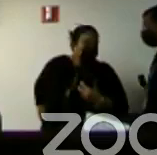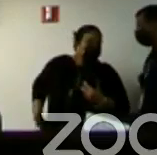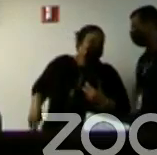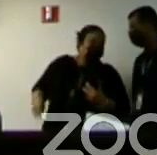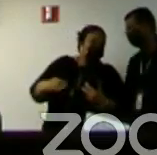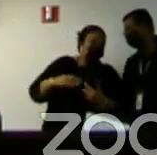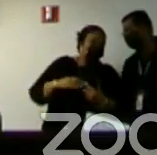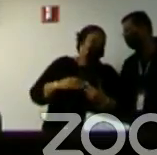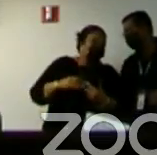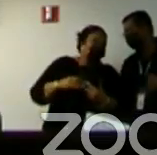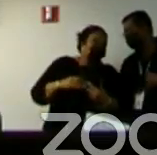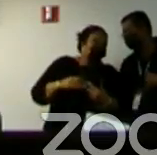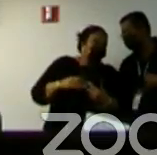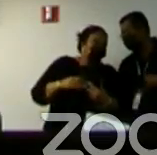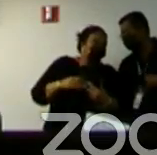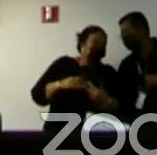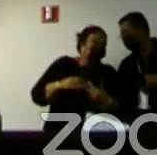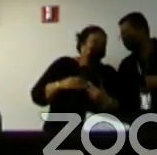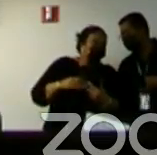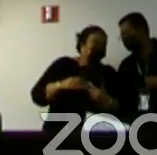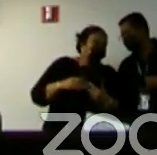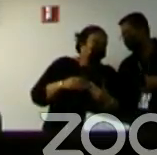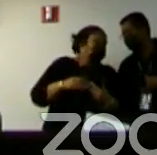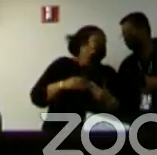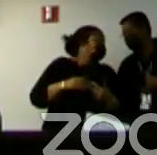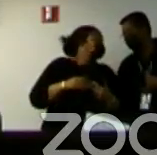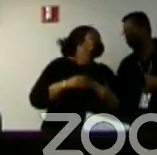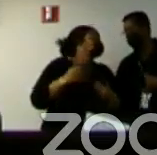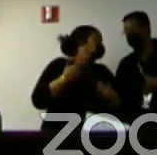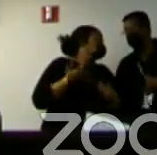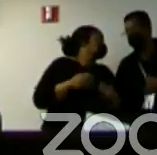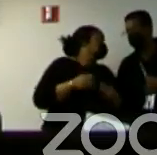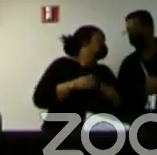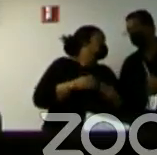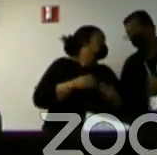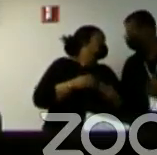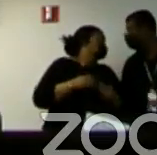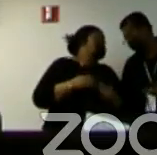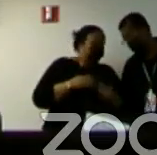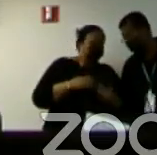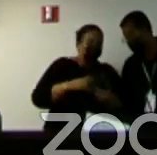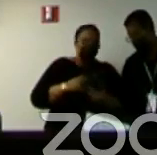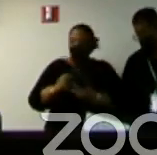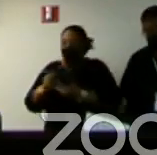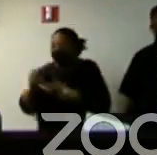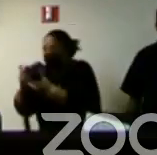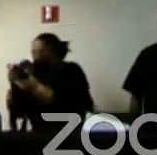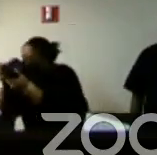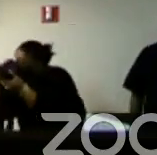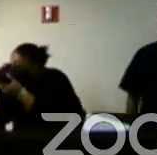proyectado o programado para ahora, por cuestión ambiental, para ahora para el verano, ¿correcto? Sí, sí. Ok. ¿Alguna otra?